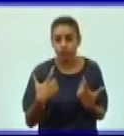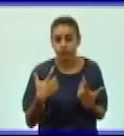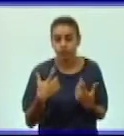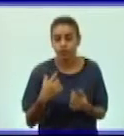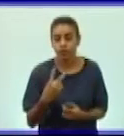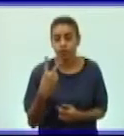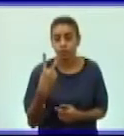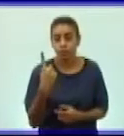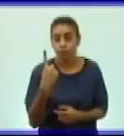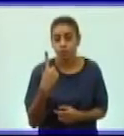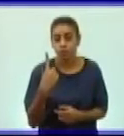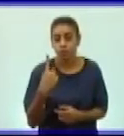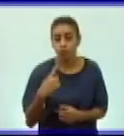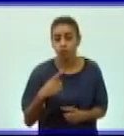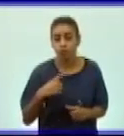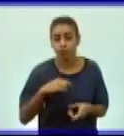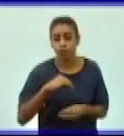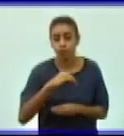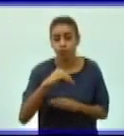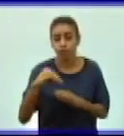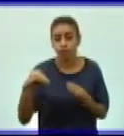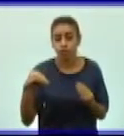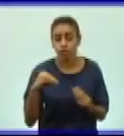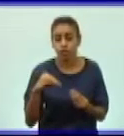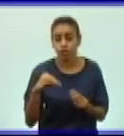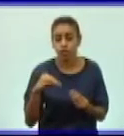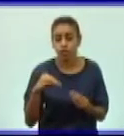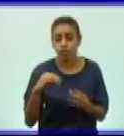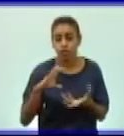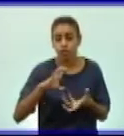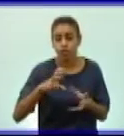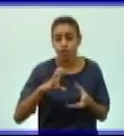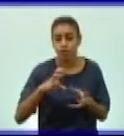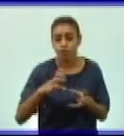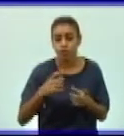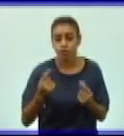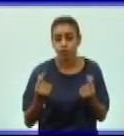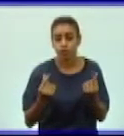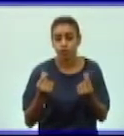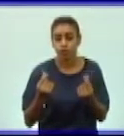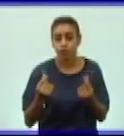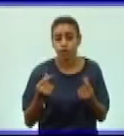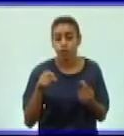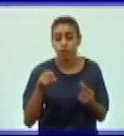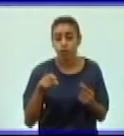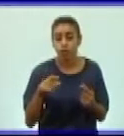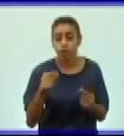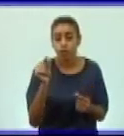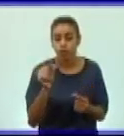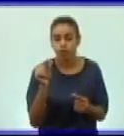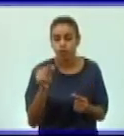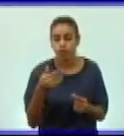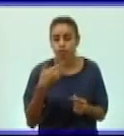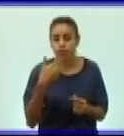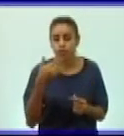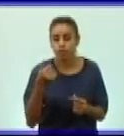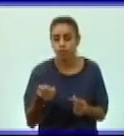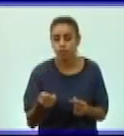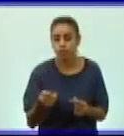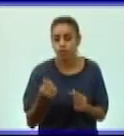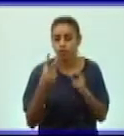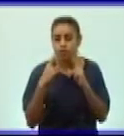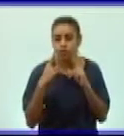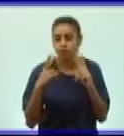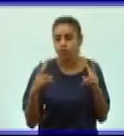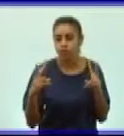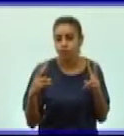social y realizar una reforma económica. Y estuvo encaminado a elevar el nivel de vida de la población, a concluir y a terminar